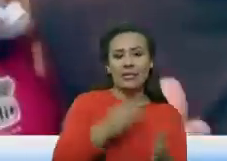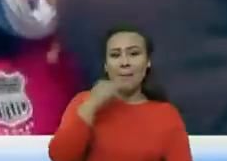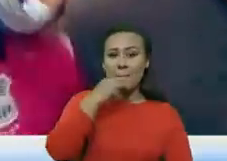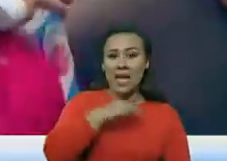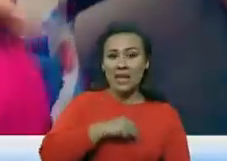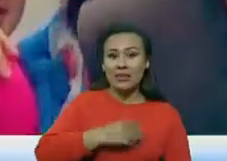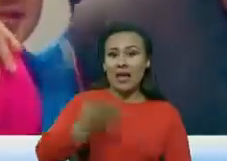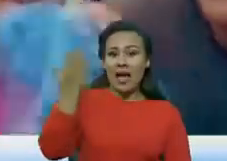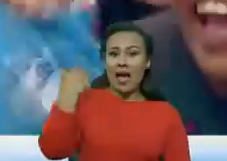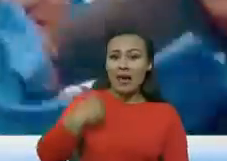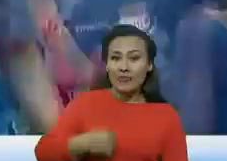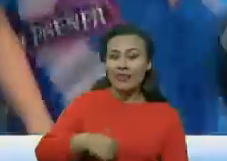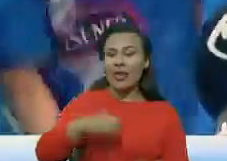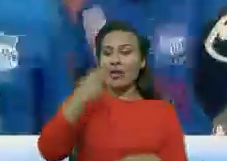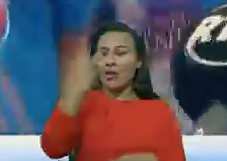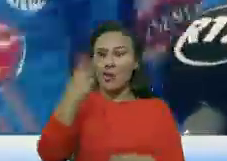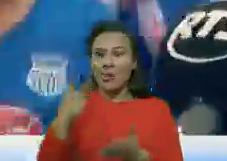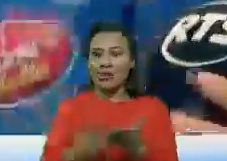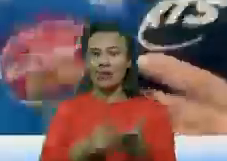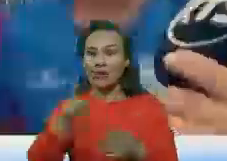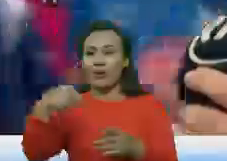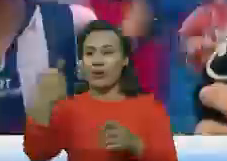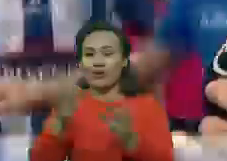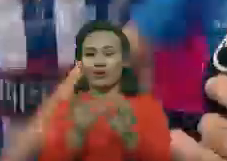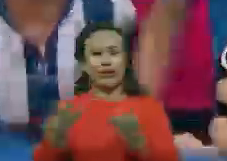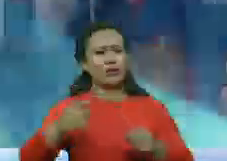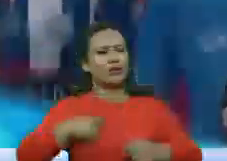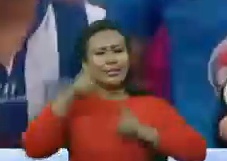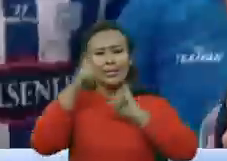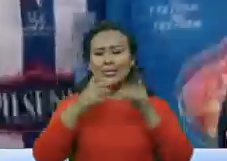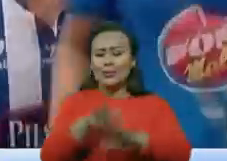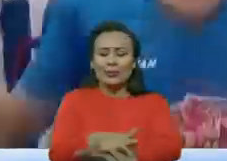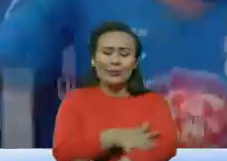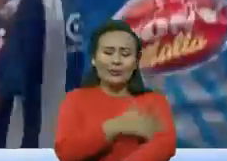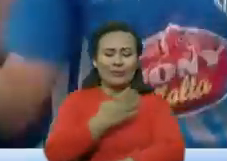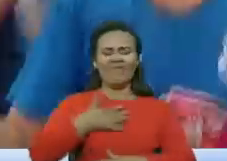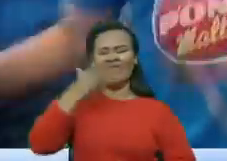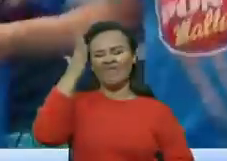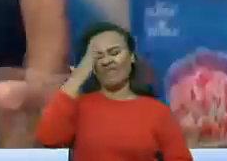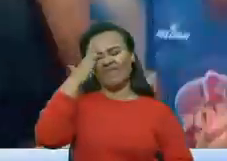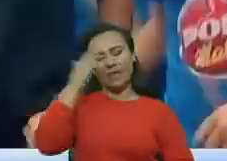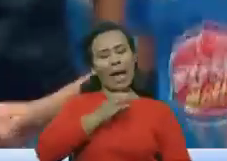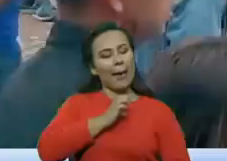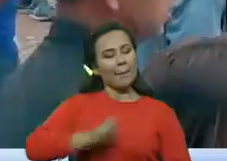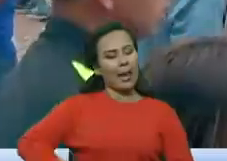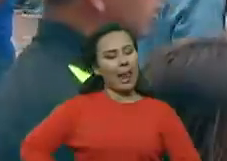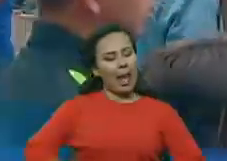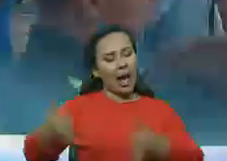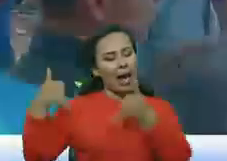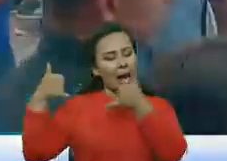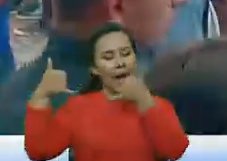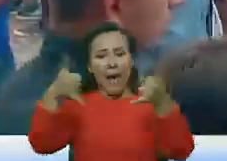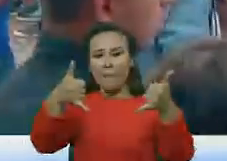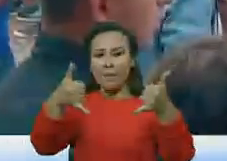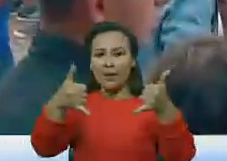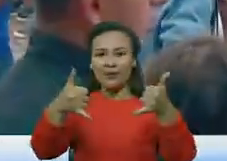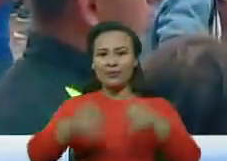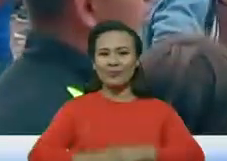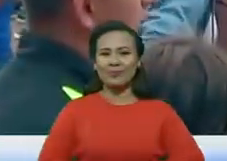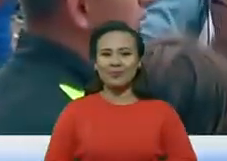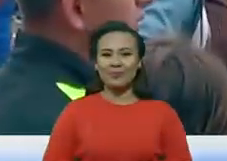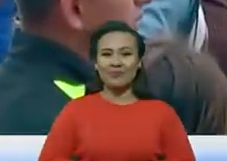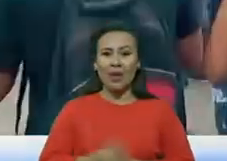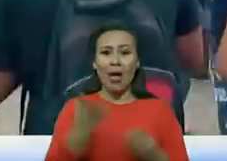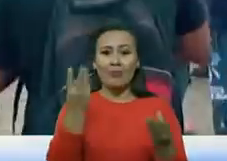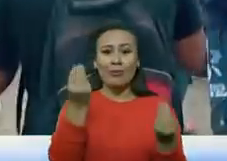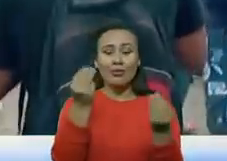eso la alegría dentro del Melecista. ¡Emocionada! ¡Yo sabía que Melec iba a ser campeón! Los fanáticos de Melec